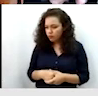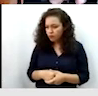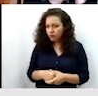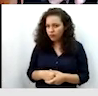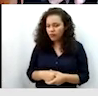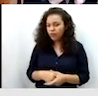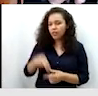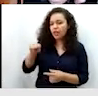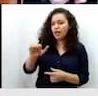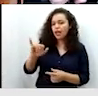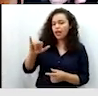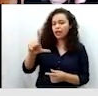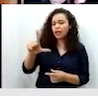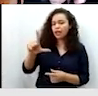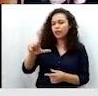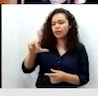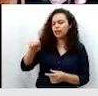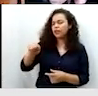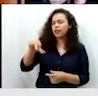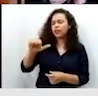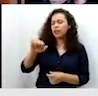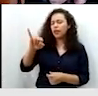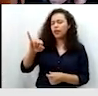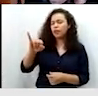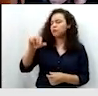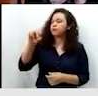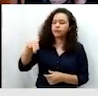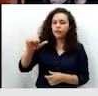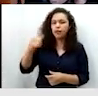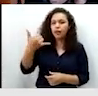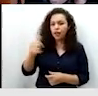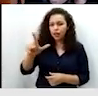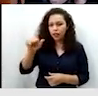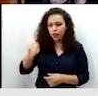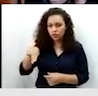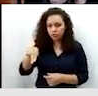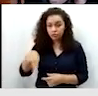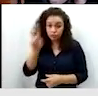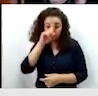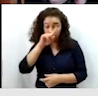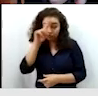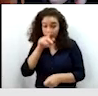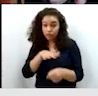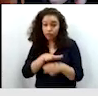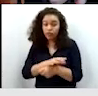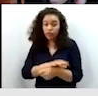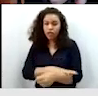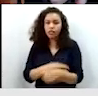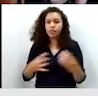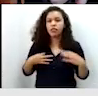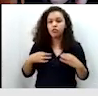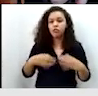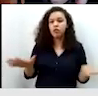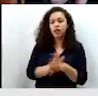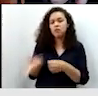nylon, si llegan a tener fibras de nylon. Aquí en este caso, lo recomendable es siempre hacer el cambio de ropa lo más